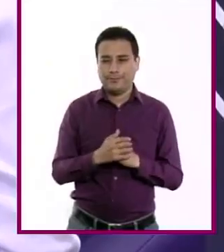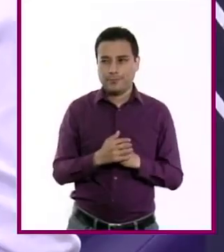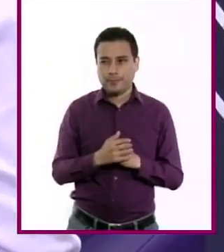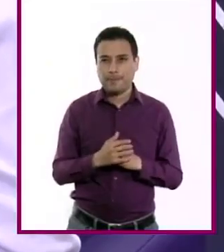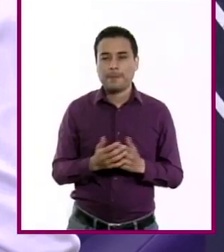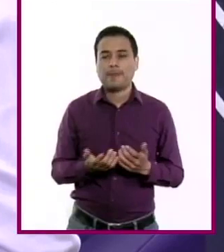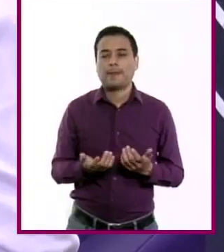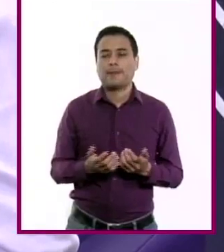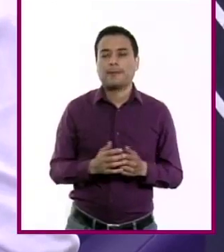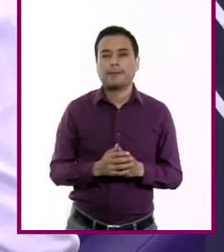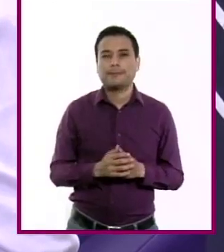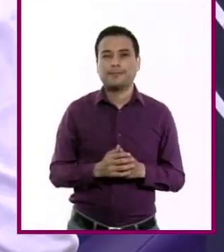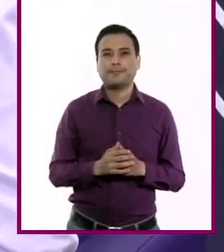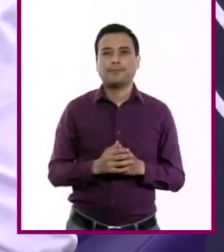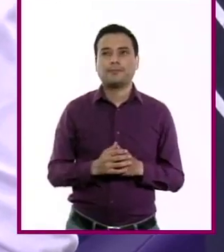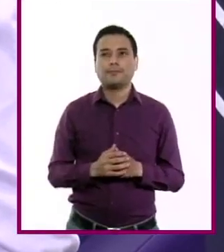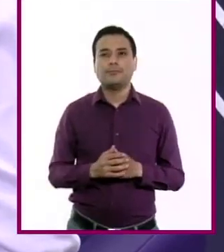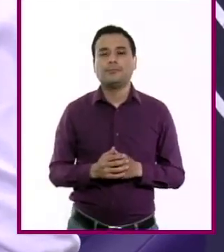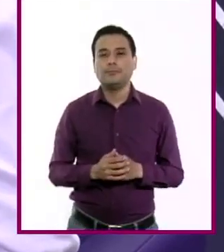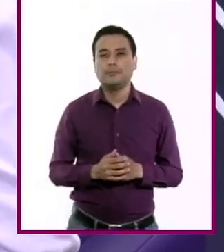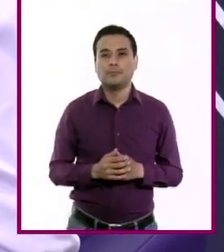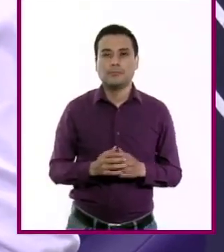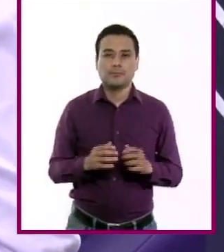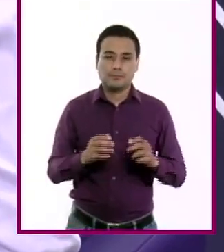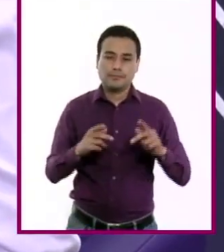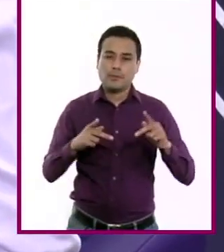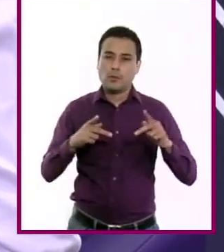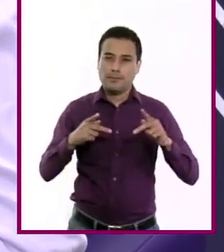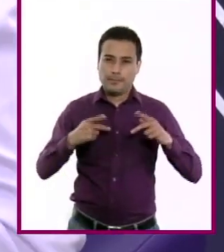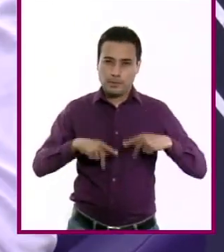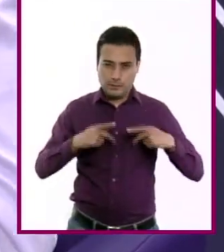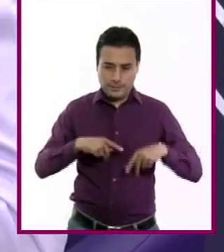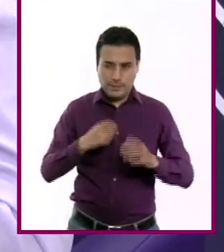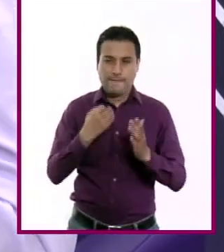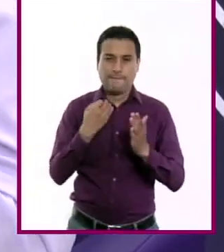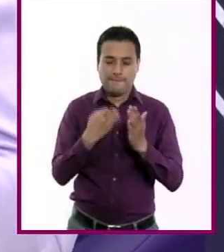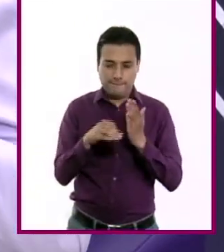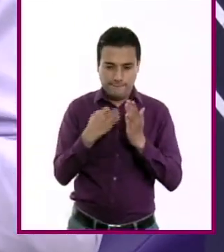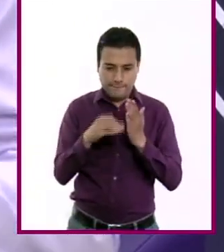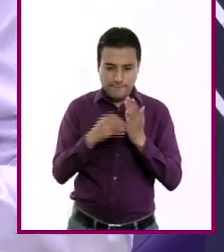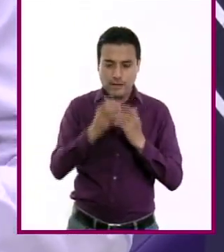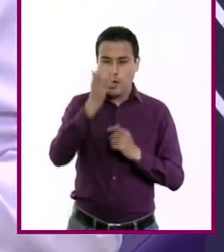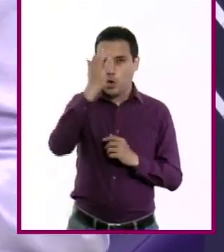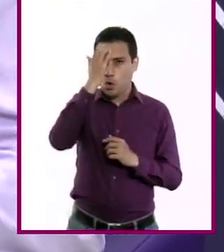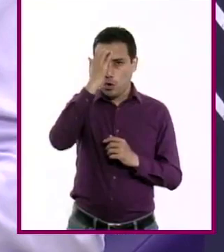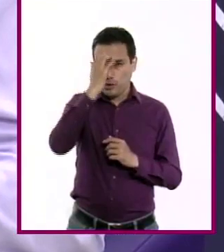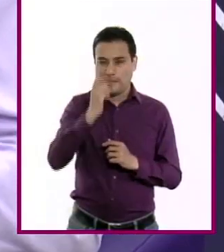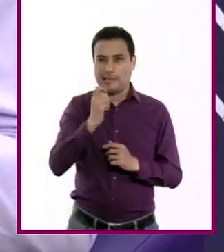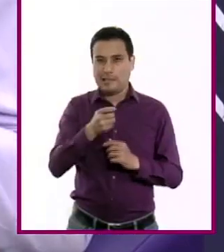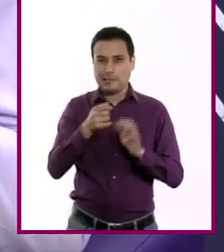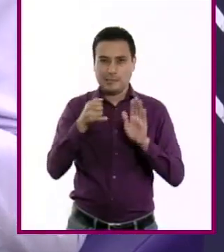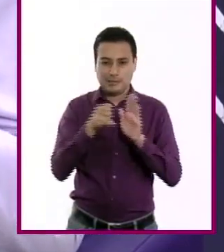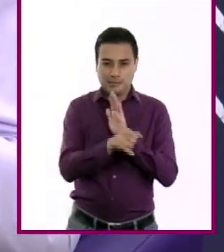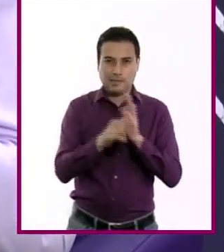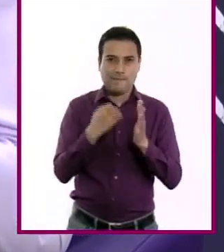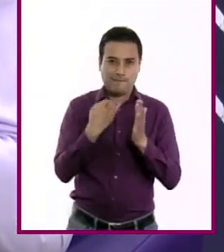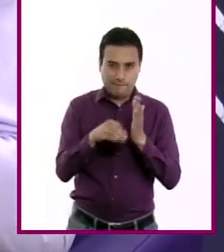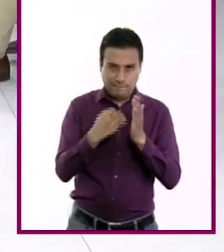Afortunadamente, y vuelvo y recalco, no tenemos cultura informática. Y... todas las personas no tienen el